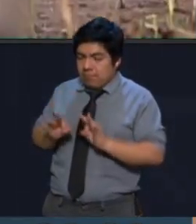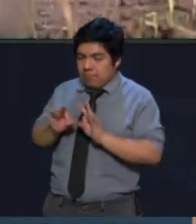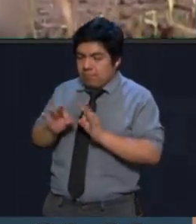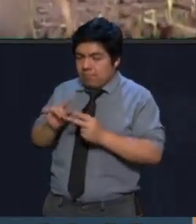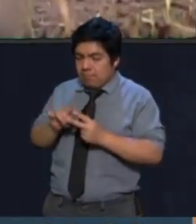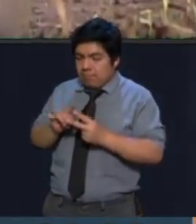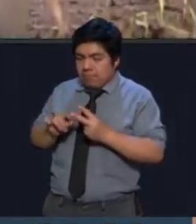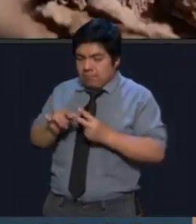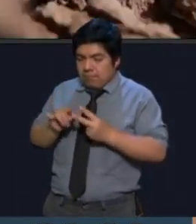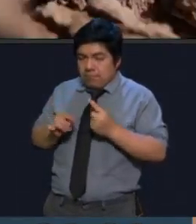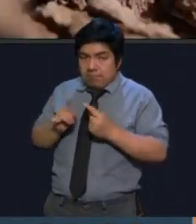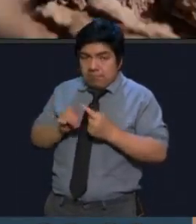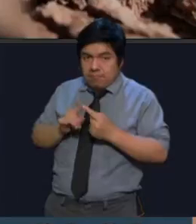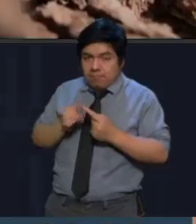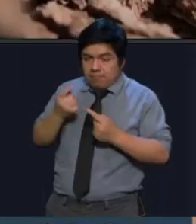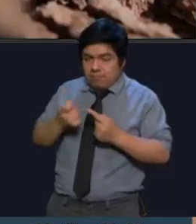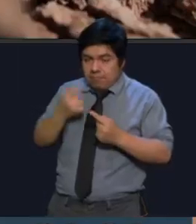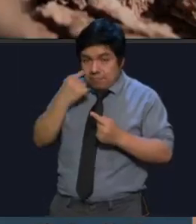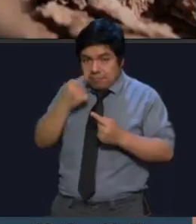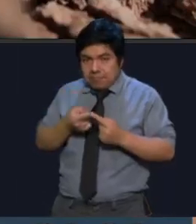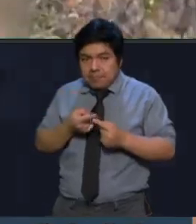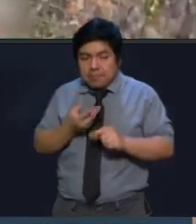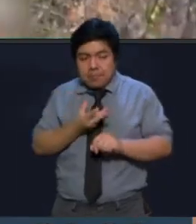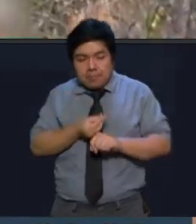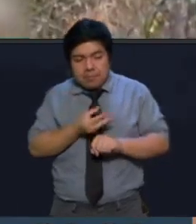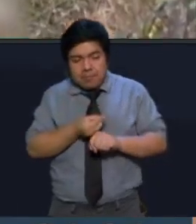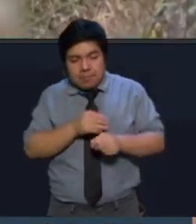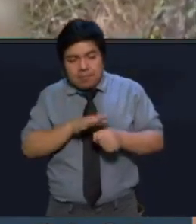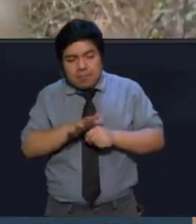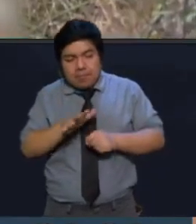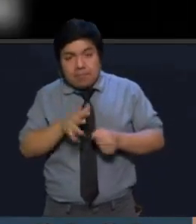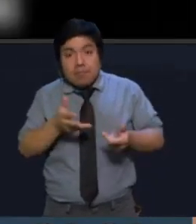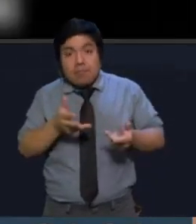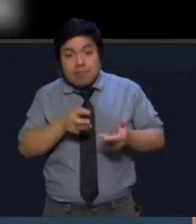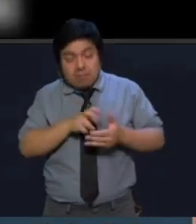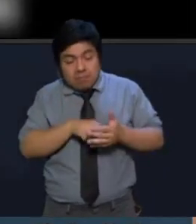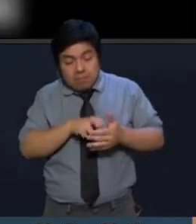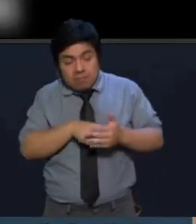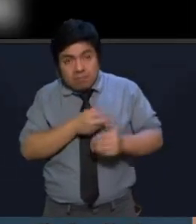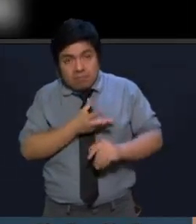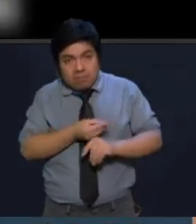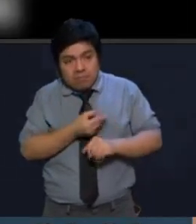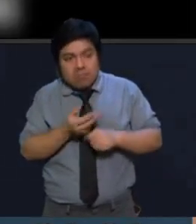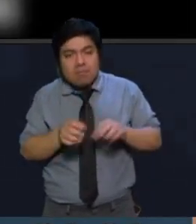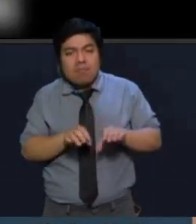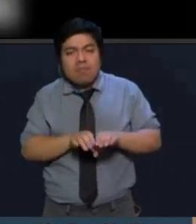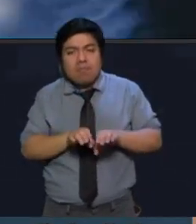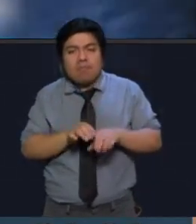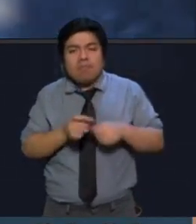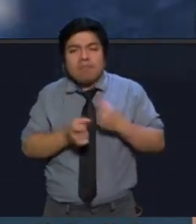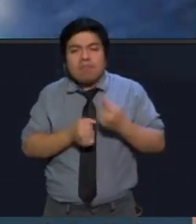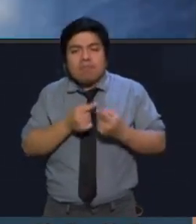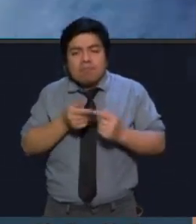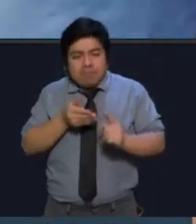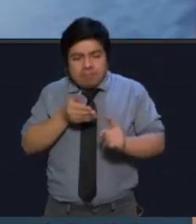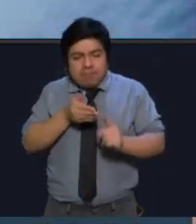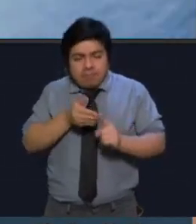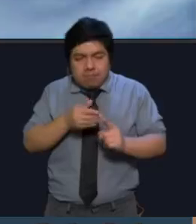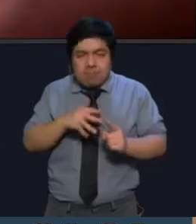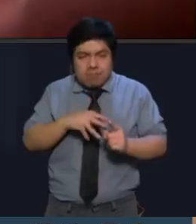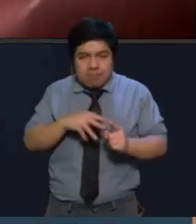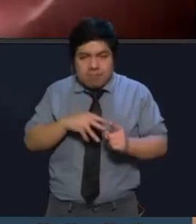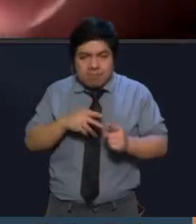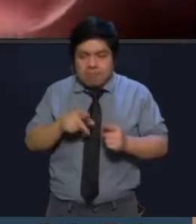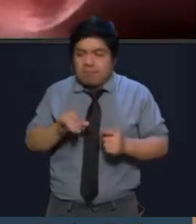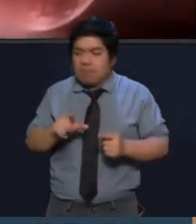es encontrar la solución que para ciertas cosas focalizadas existe y no necesitamos